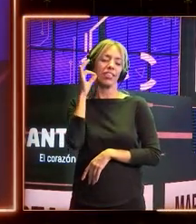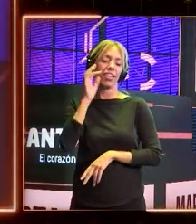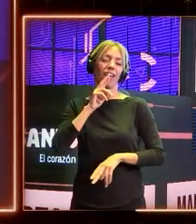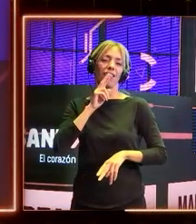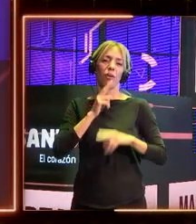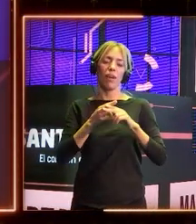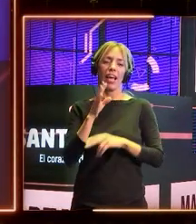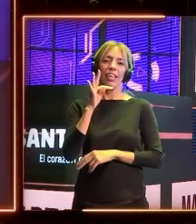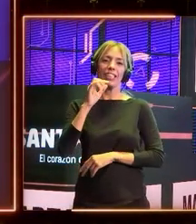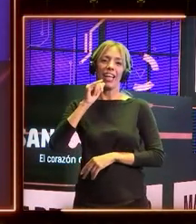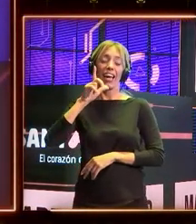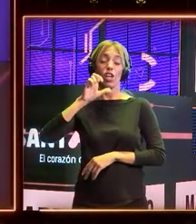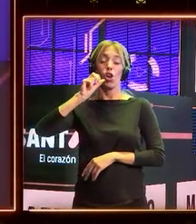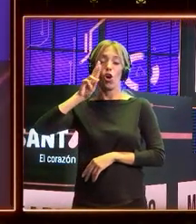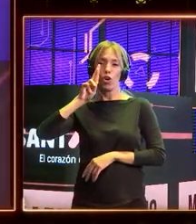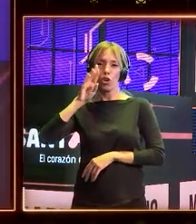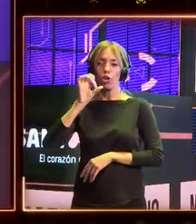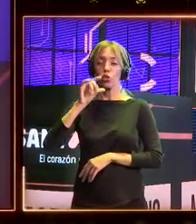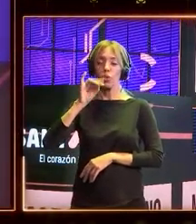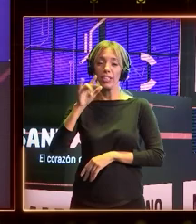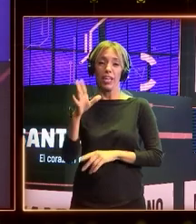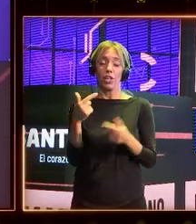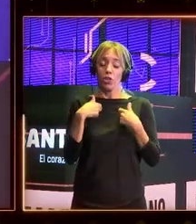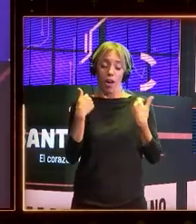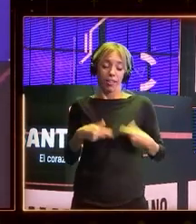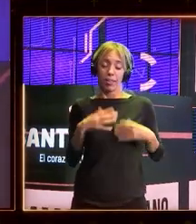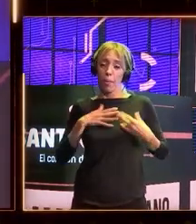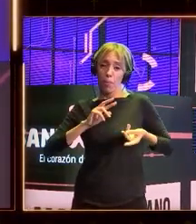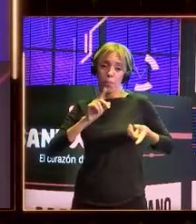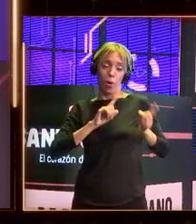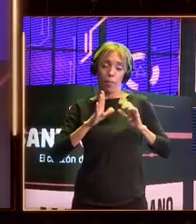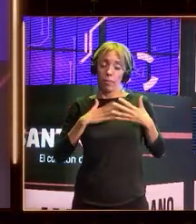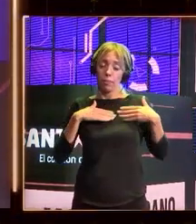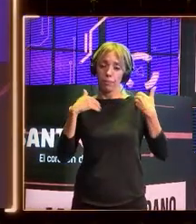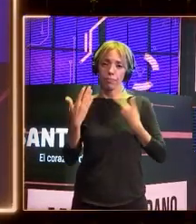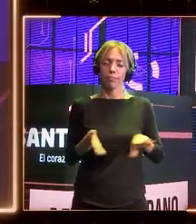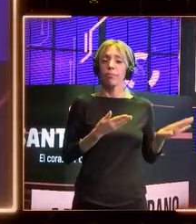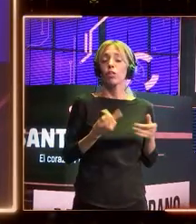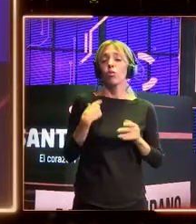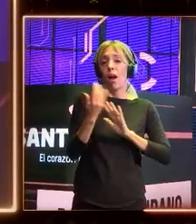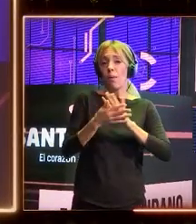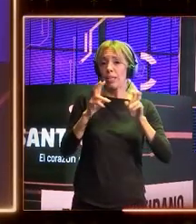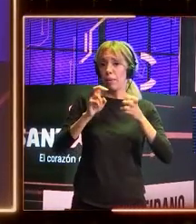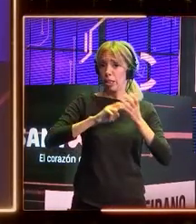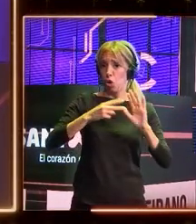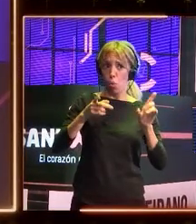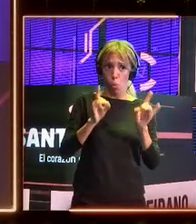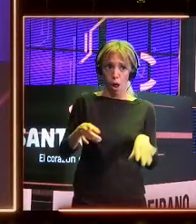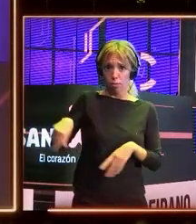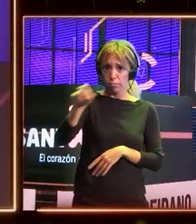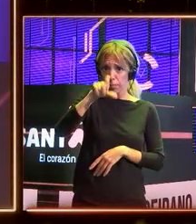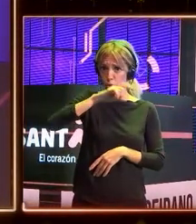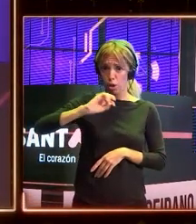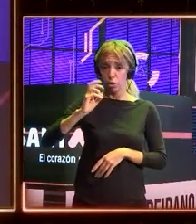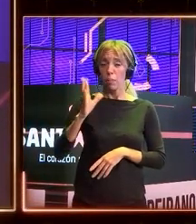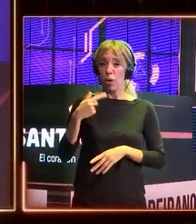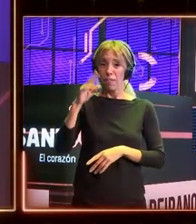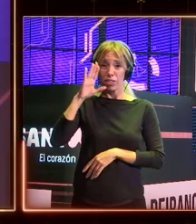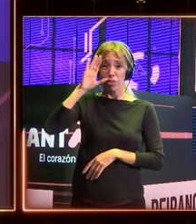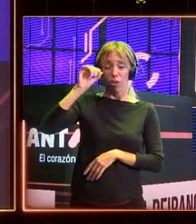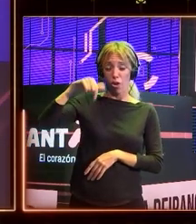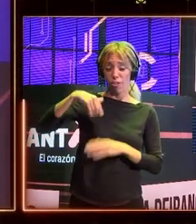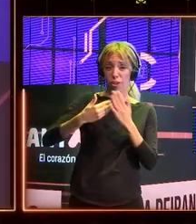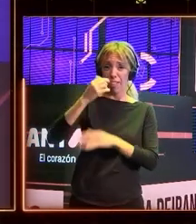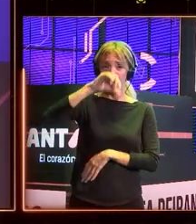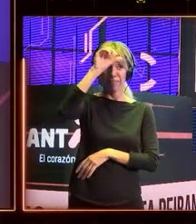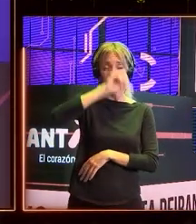Como it's me, I'm the problem. Bueno, yo vengo a hablar de tecnología, como todo el mundo, pero como habéis visto durante toda la